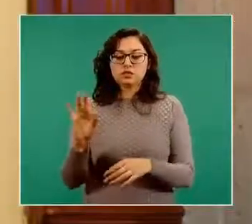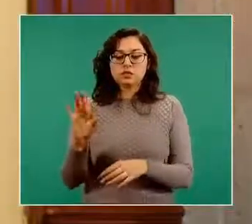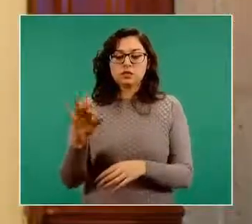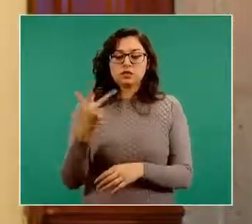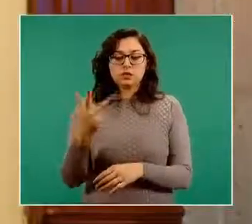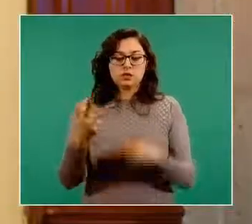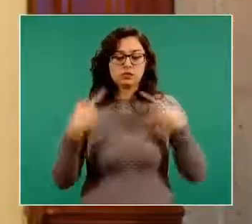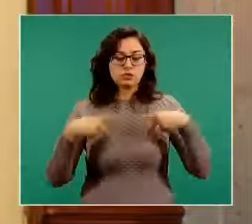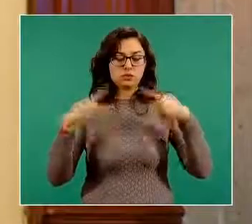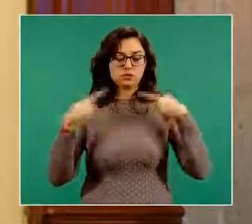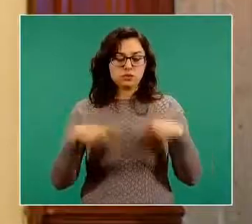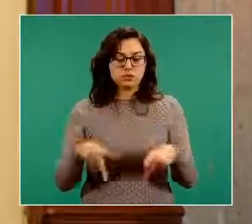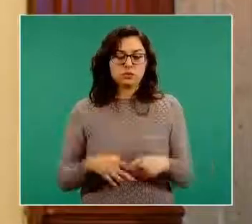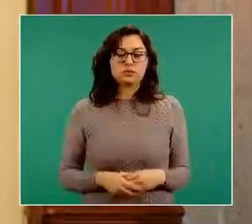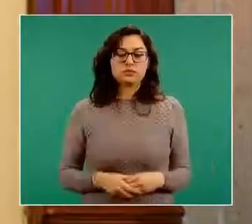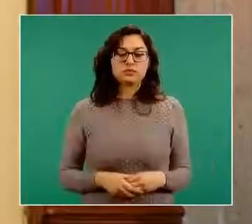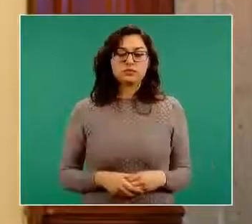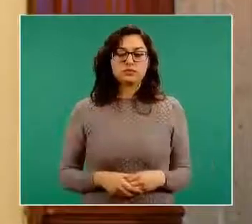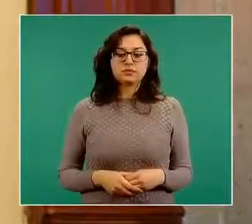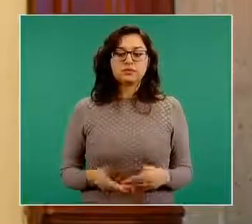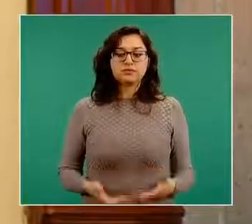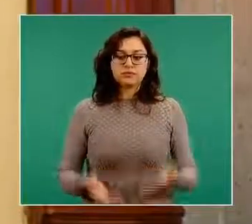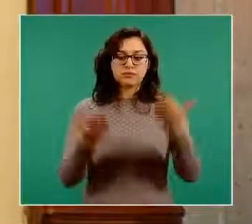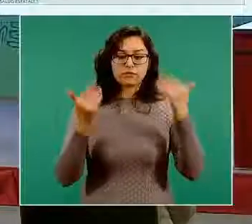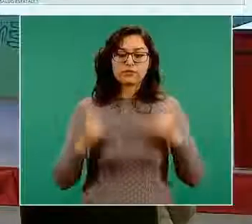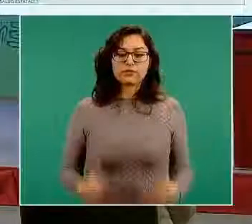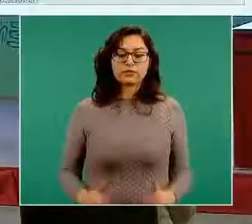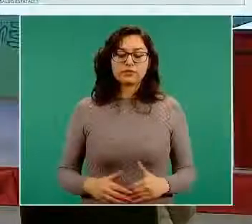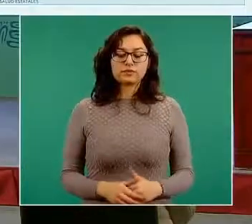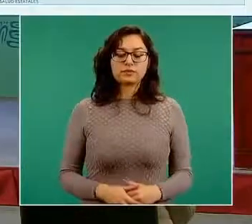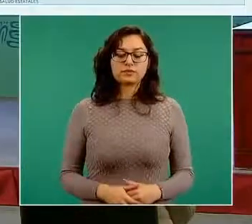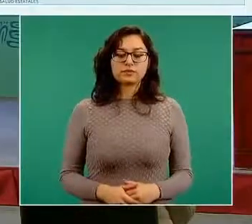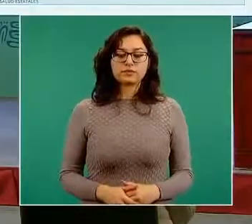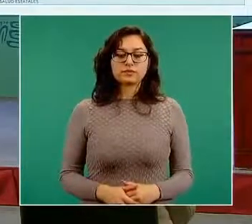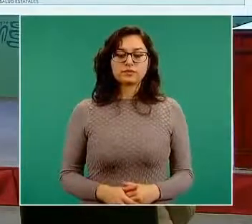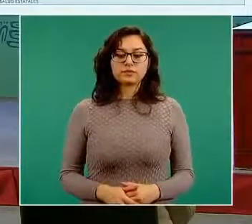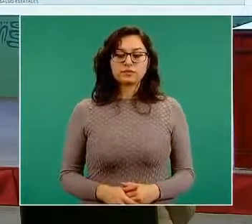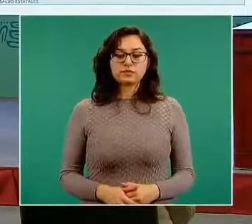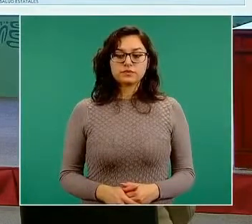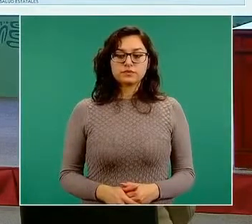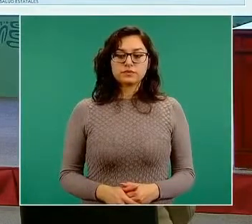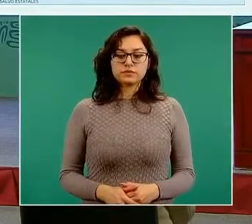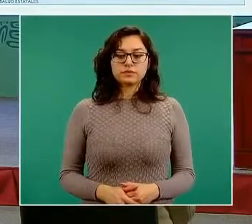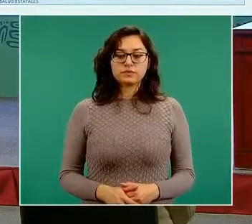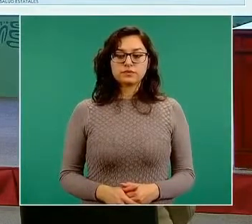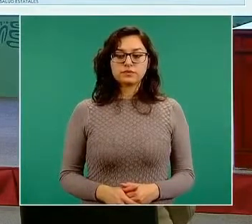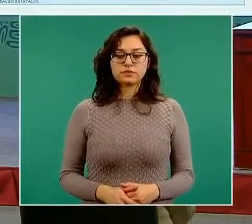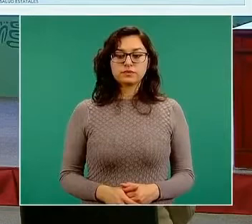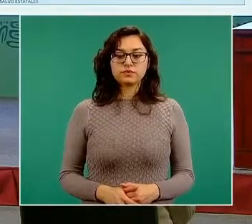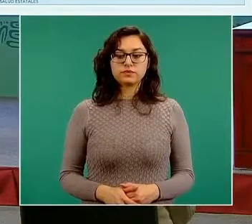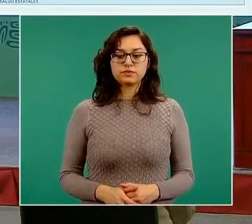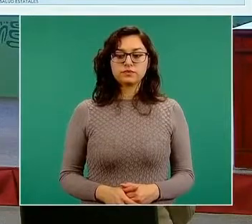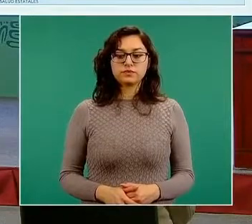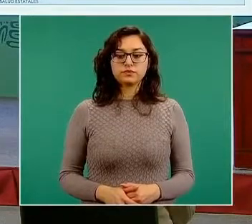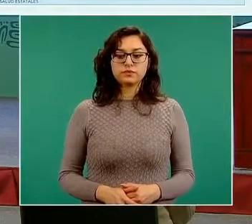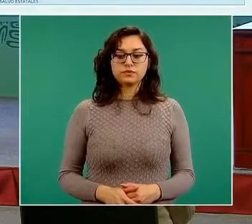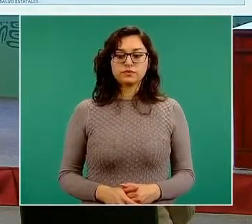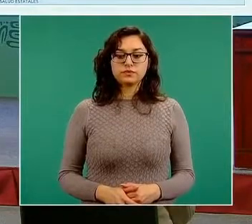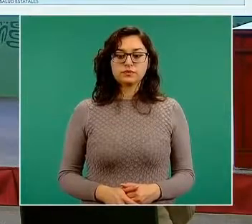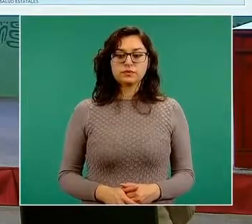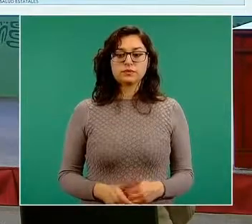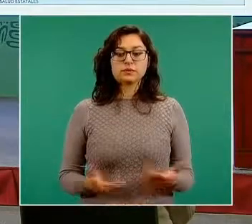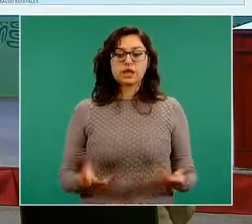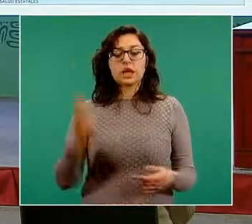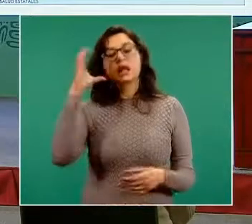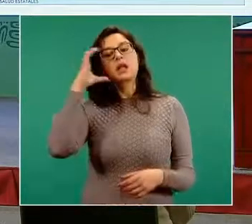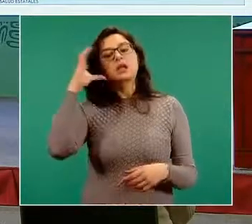141.248. Veamos la siguiente diapositiva, donde tenemos la información de la ocupación, específicamente aquí para lo que son